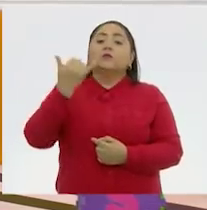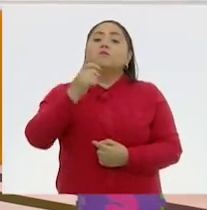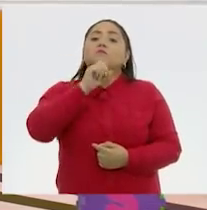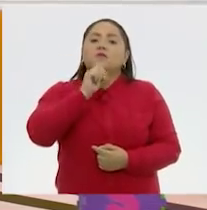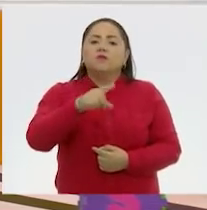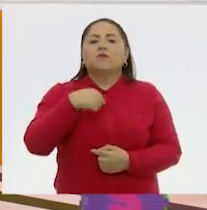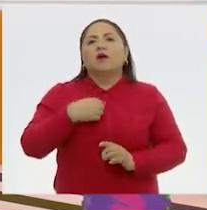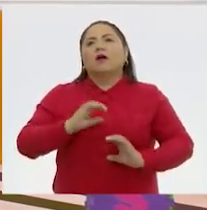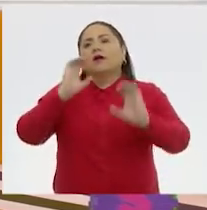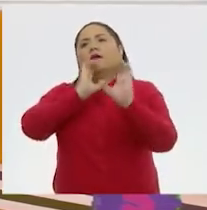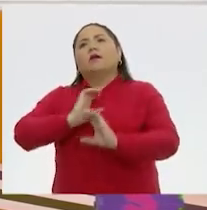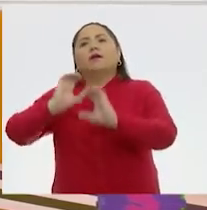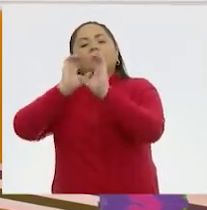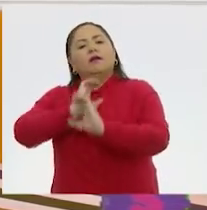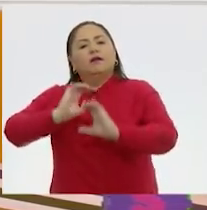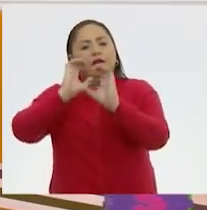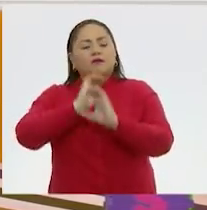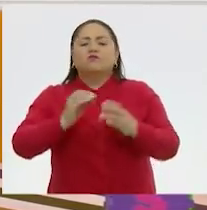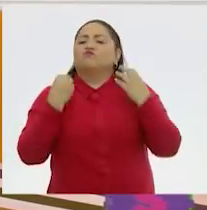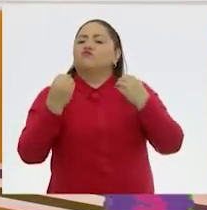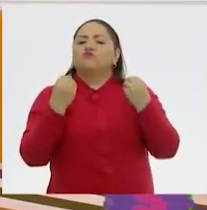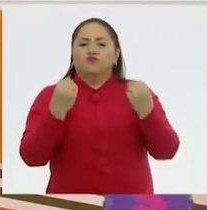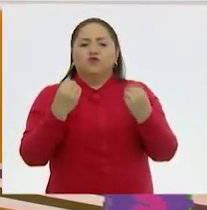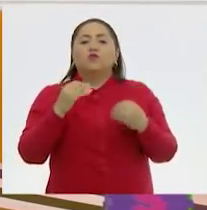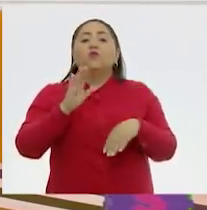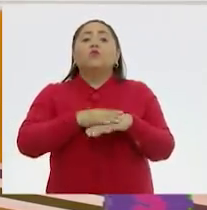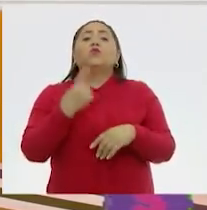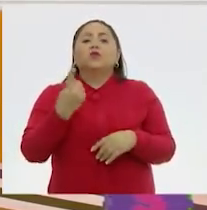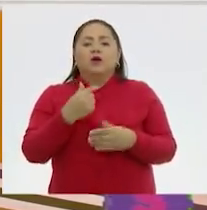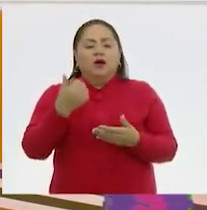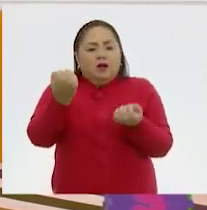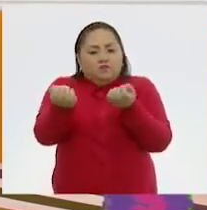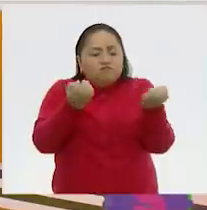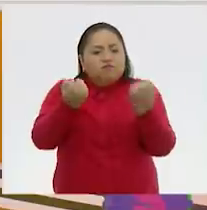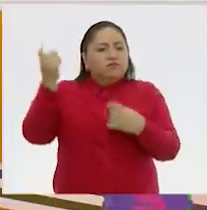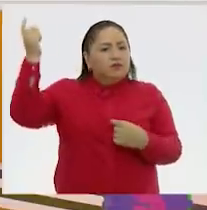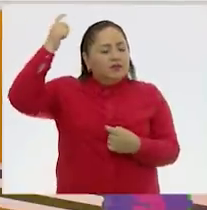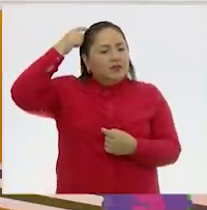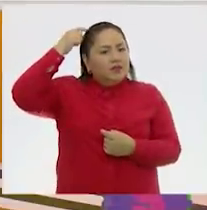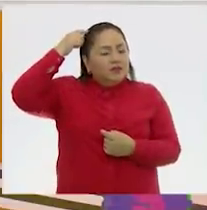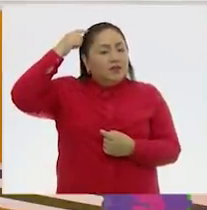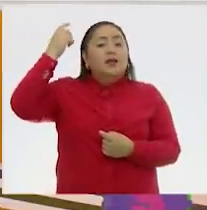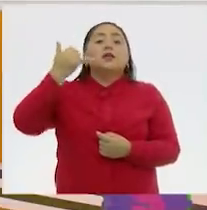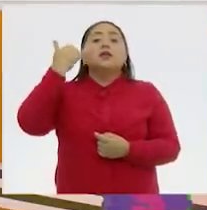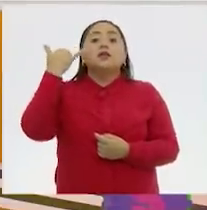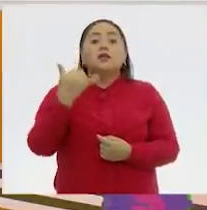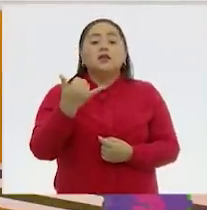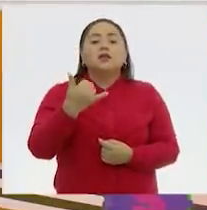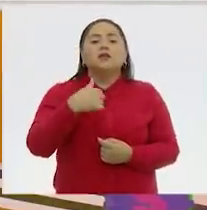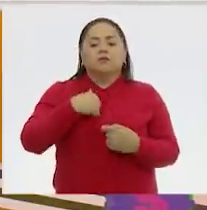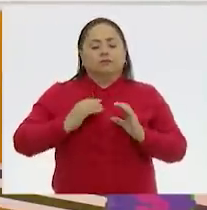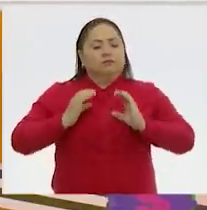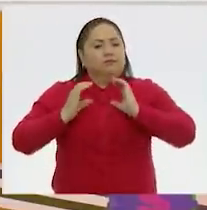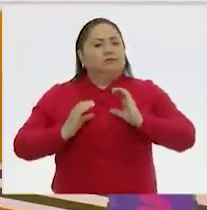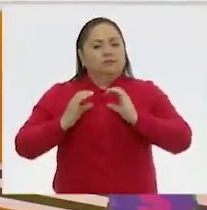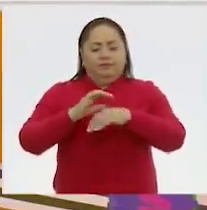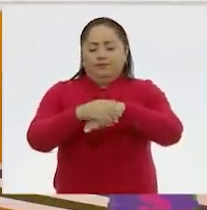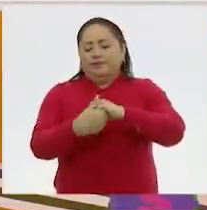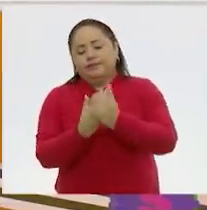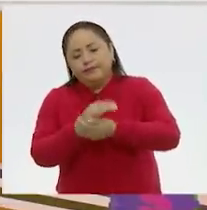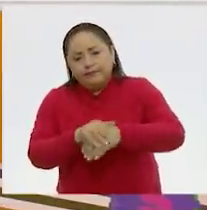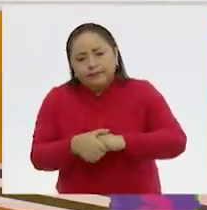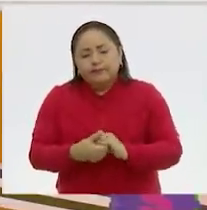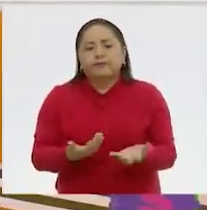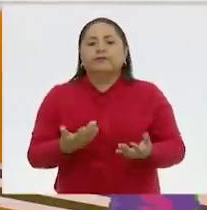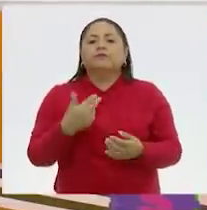voy a cantar. Voy a cantar mucho porque también es un gran ejercicio para la mente. Y me voy a cuidar, me voy a lavar las